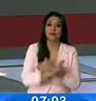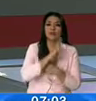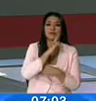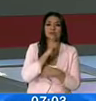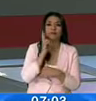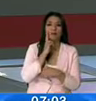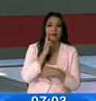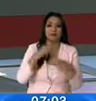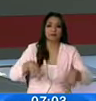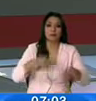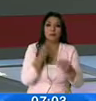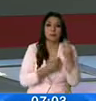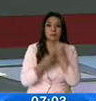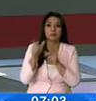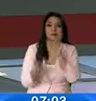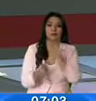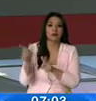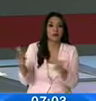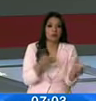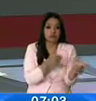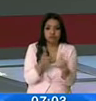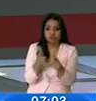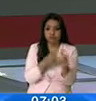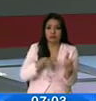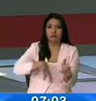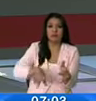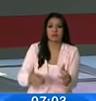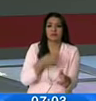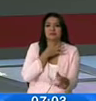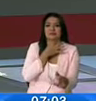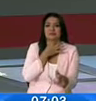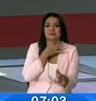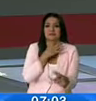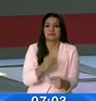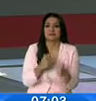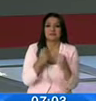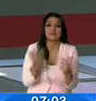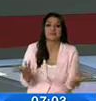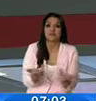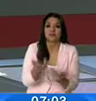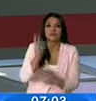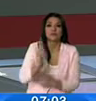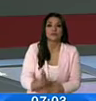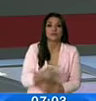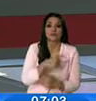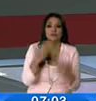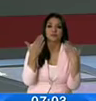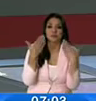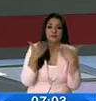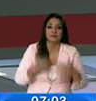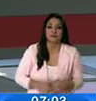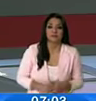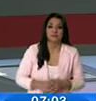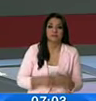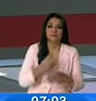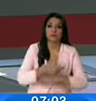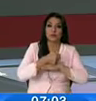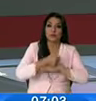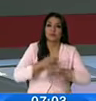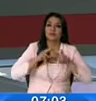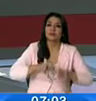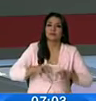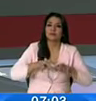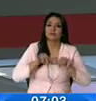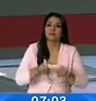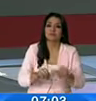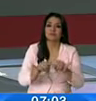cuando varios sujetos llegaron con armas para robar sus pertenencias. Esto sucedió en el sureste de Guayaquil. Las autoridades están investigando el